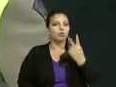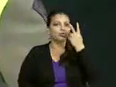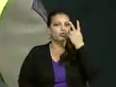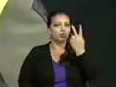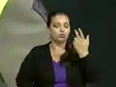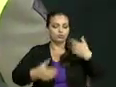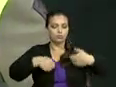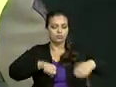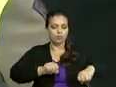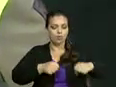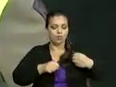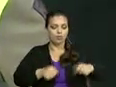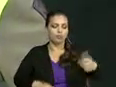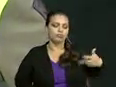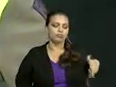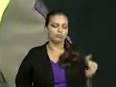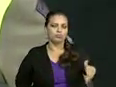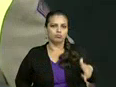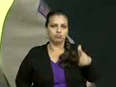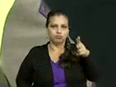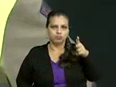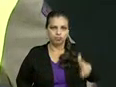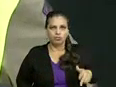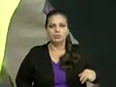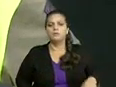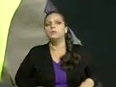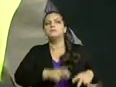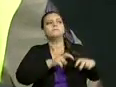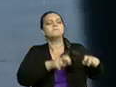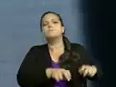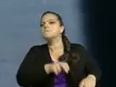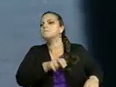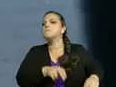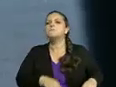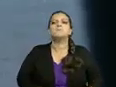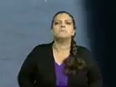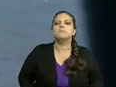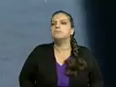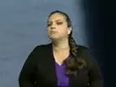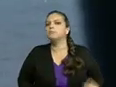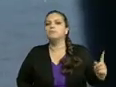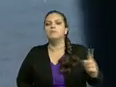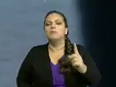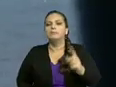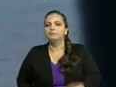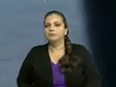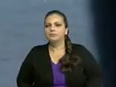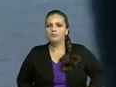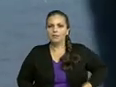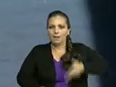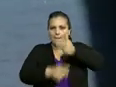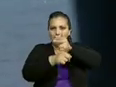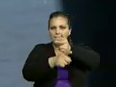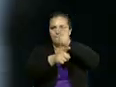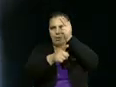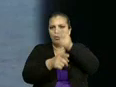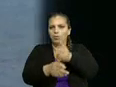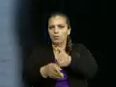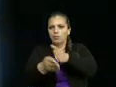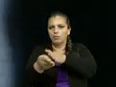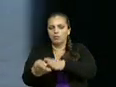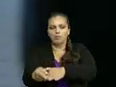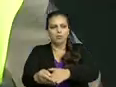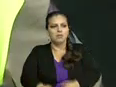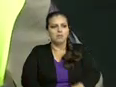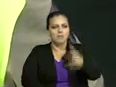conocimiento que estaba acompañado de una señorita, la misma que se encuentra en el hospital Guayaquil, siendo atendida en este momento. ¿Hay una persona herida?